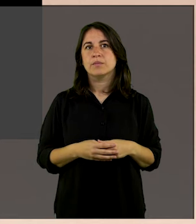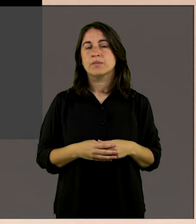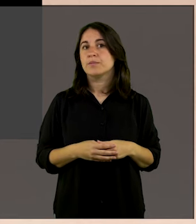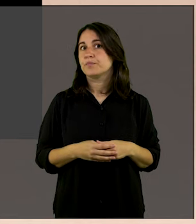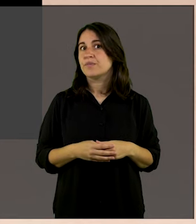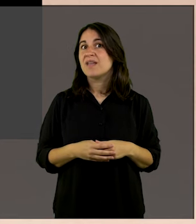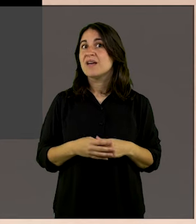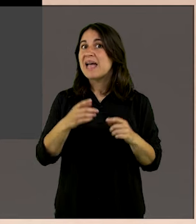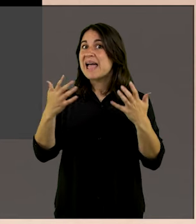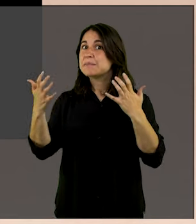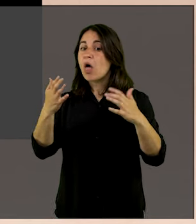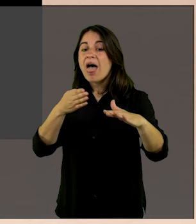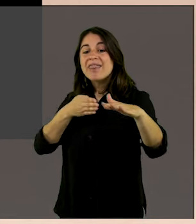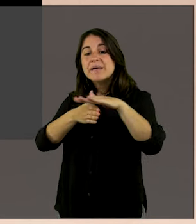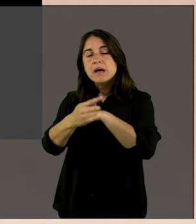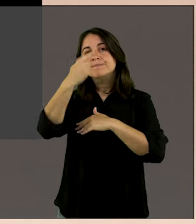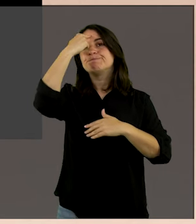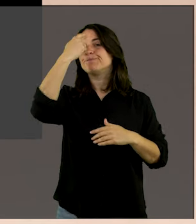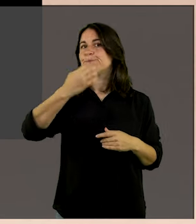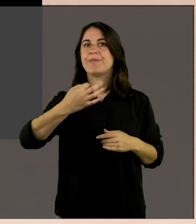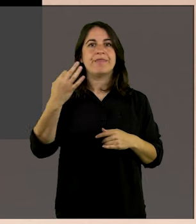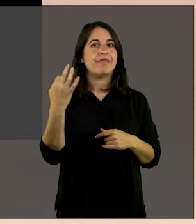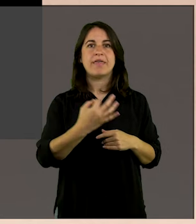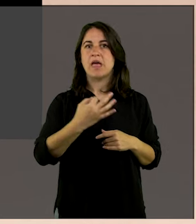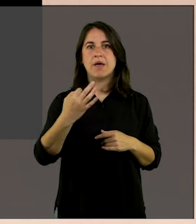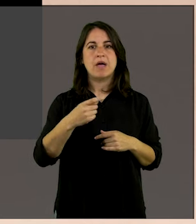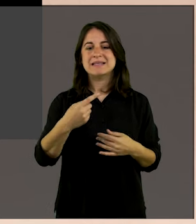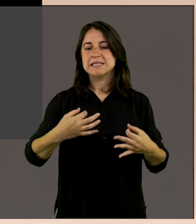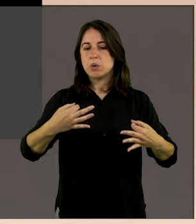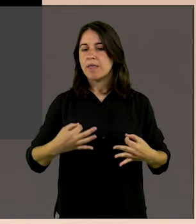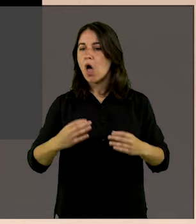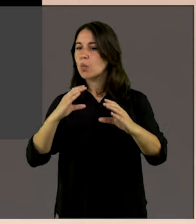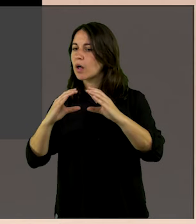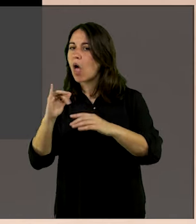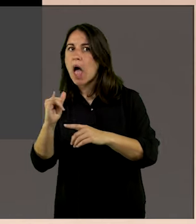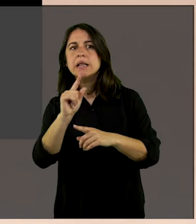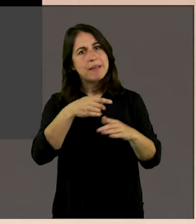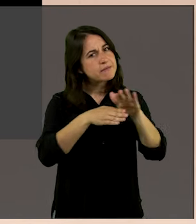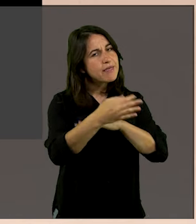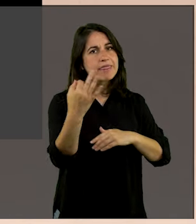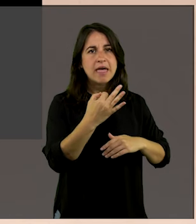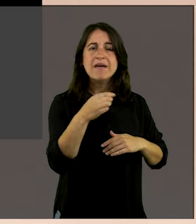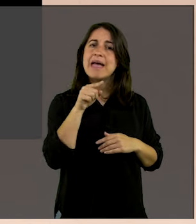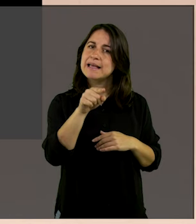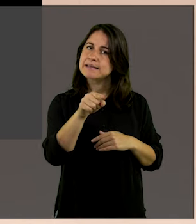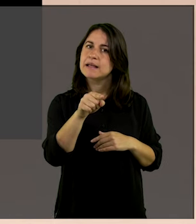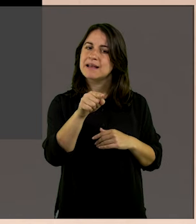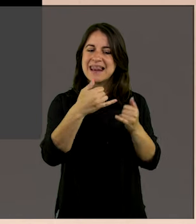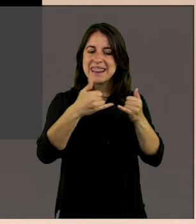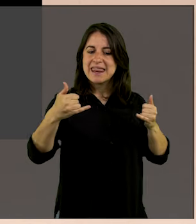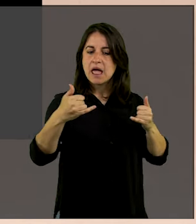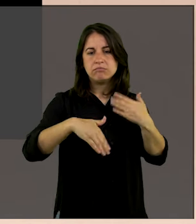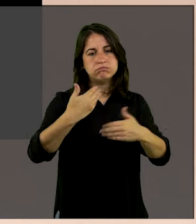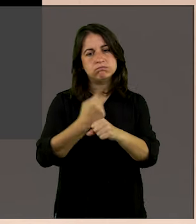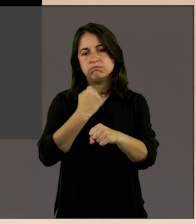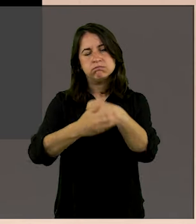Tener siempre en mente la accesibilidad de un espectáculo como ya se considera la seguridad o la comunicación. Esa